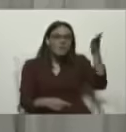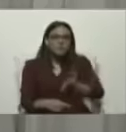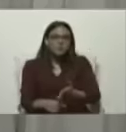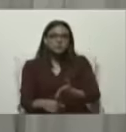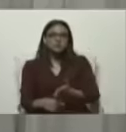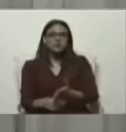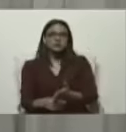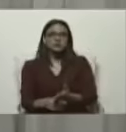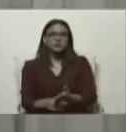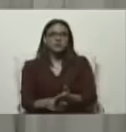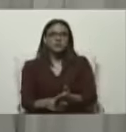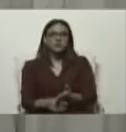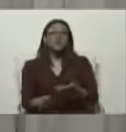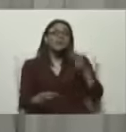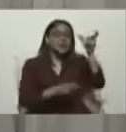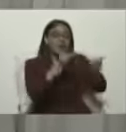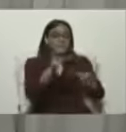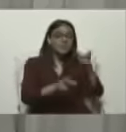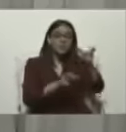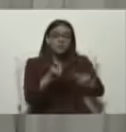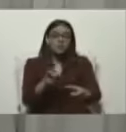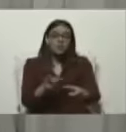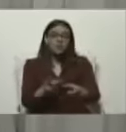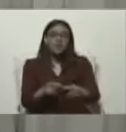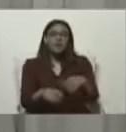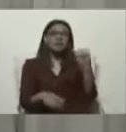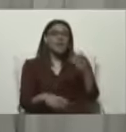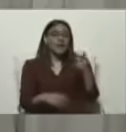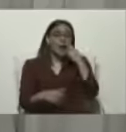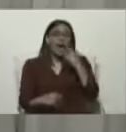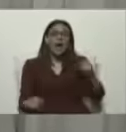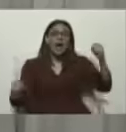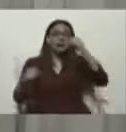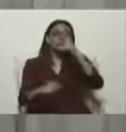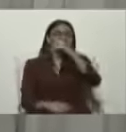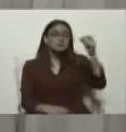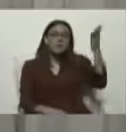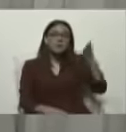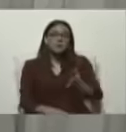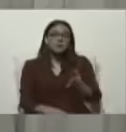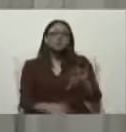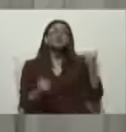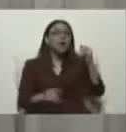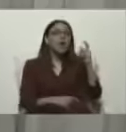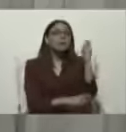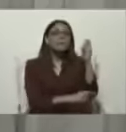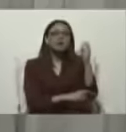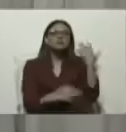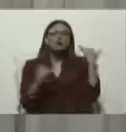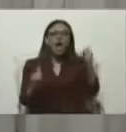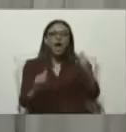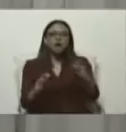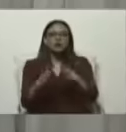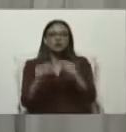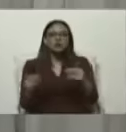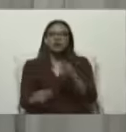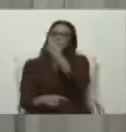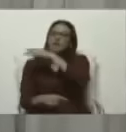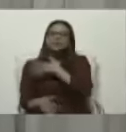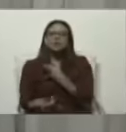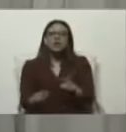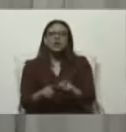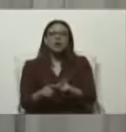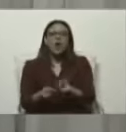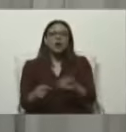el 100% de las personas en la llamada tercera edad en Venezuela, el 100% tiene una pensión. ¡Pum! Las privatizan. ¿Qué es la